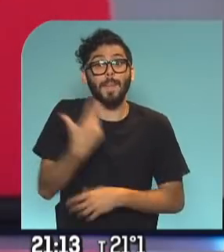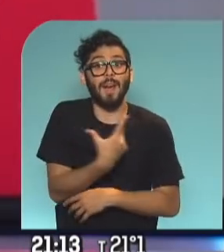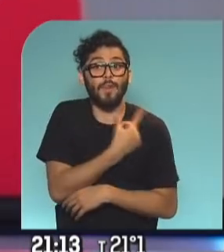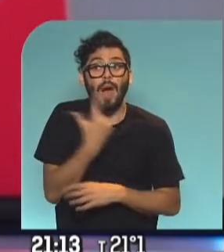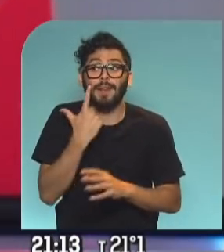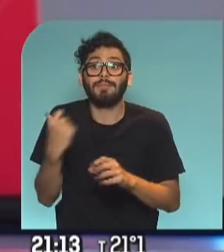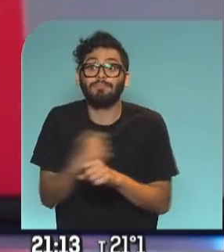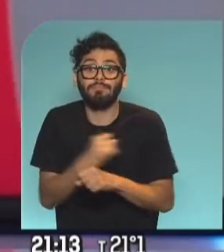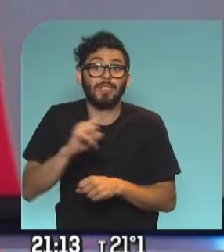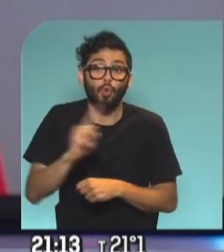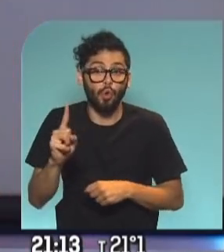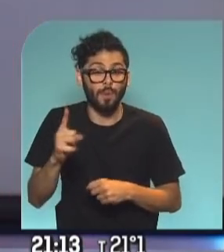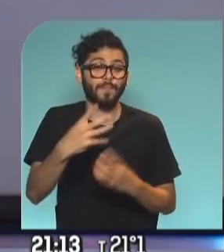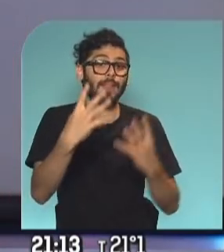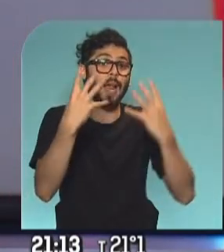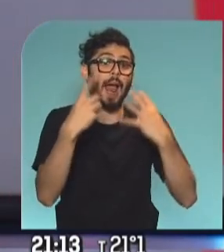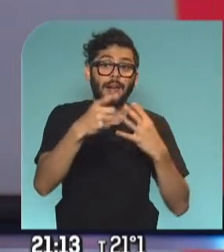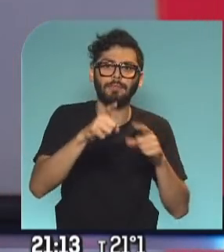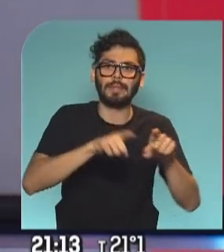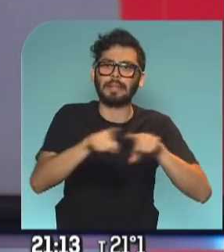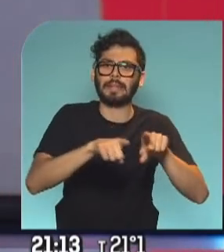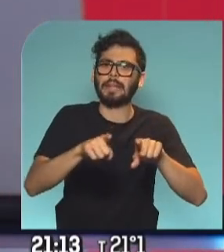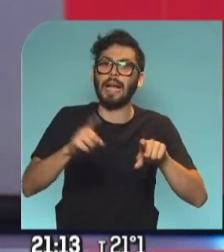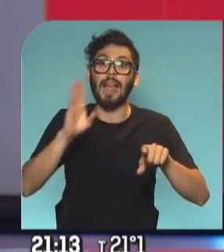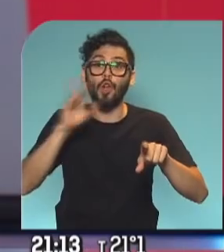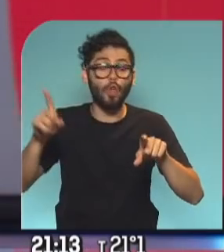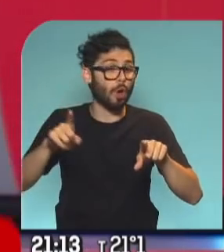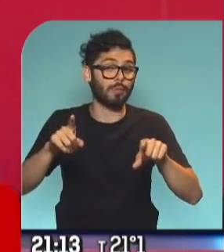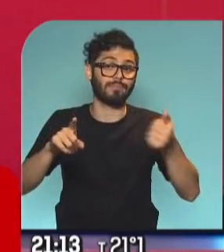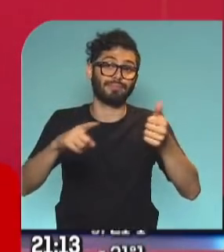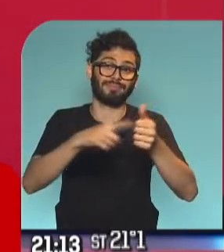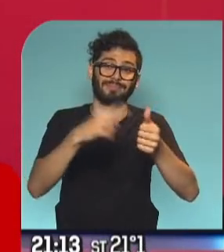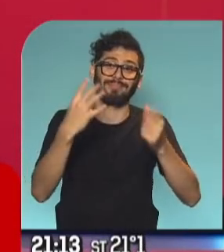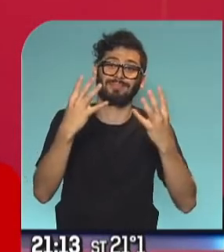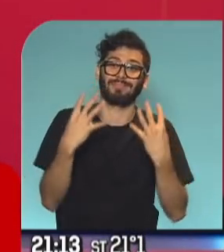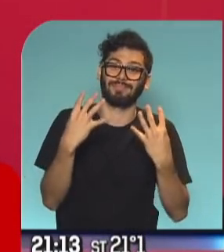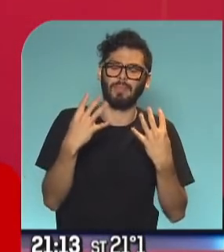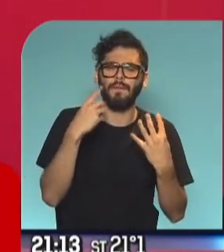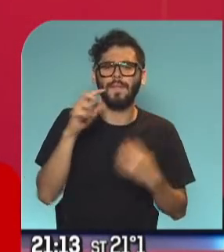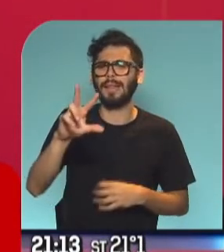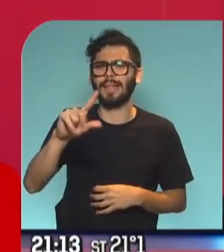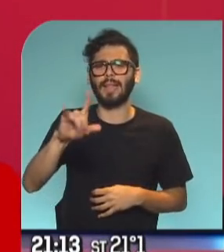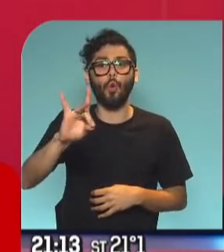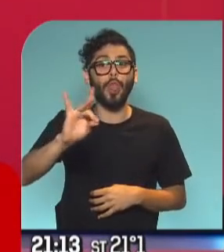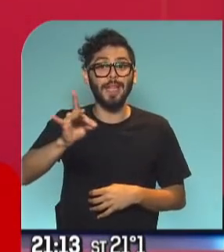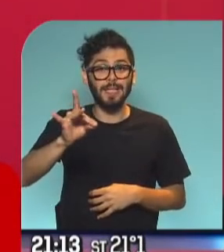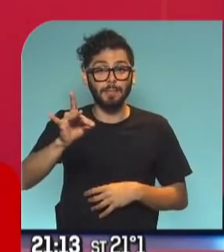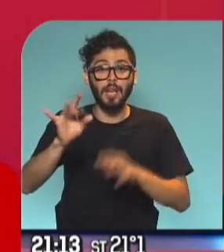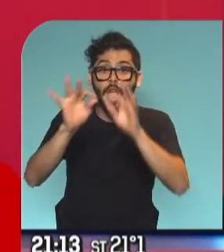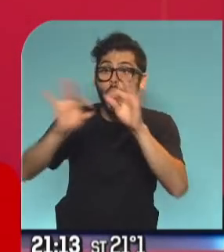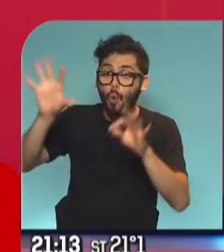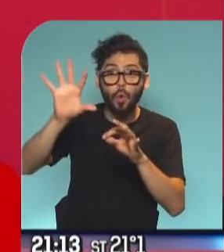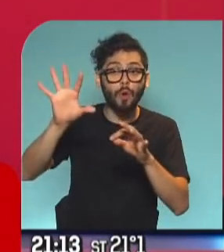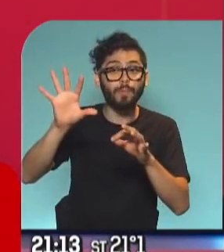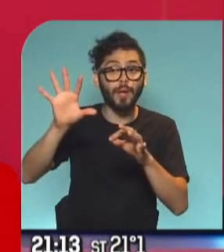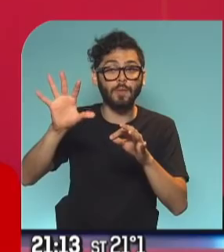Gran Bretaña había ganado la carrera frente a Estados Unidos. Lo hablaba Yelén. Bueno, el 31 de diciembre va a marcar la salida de la Unión Europea,